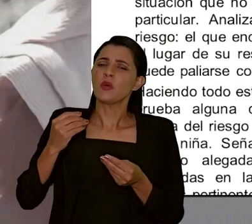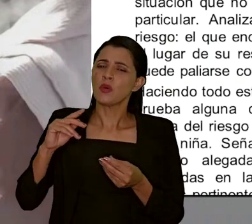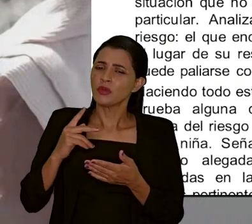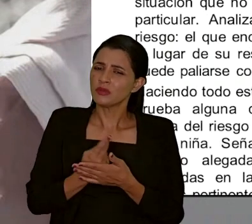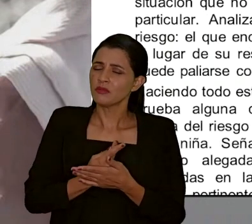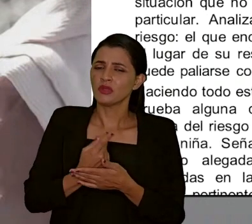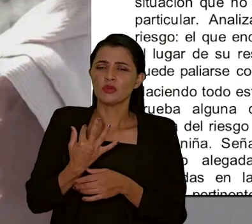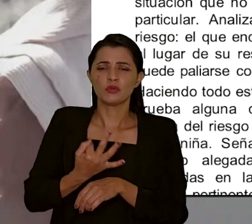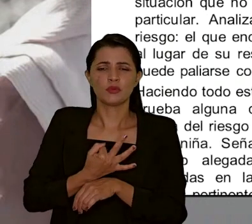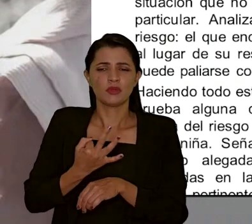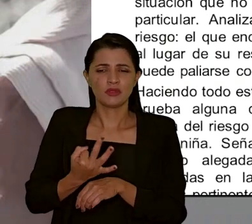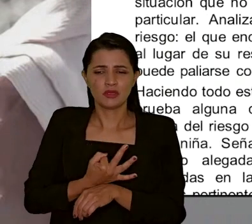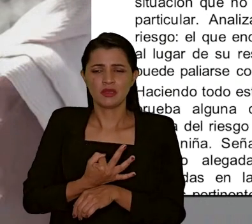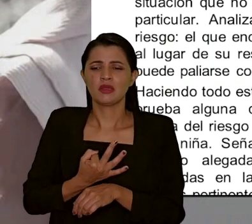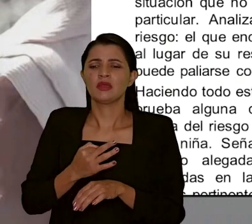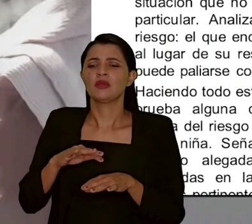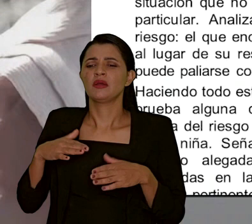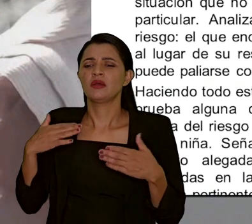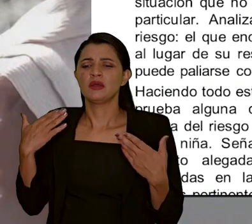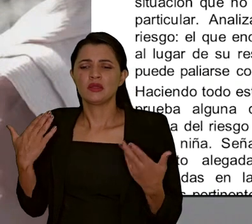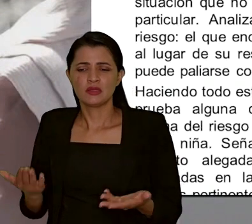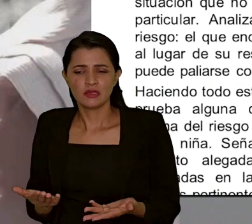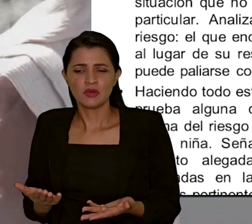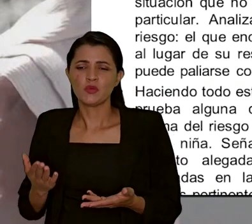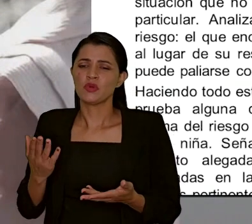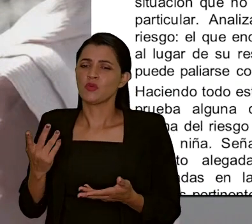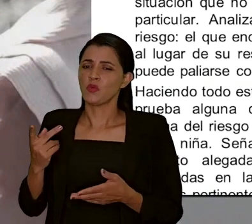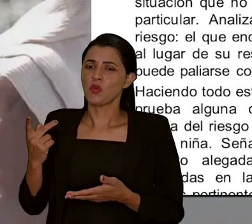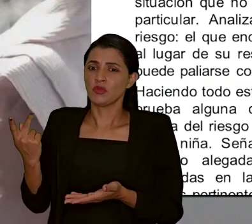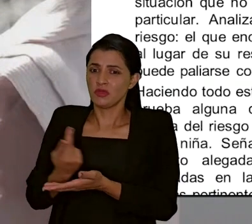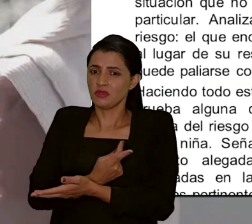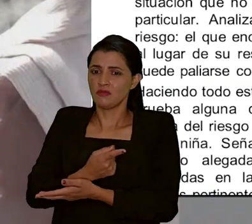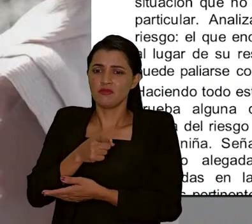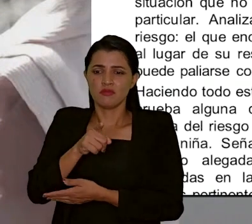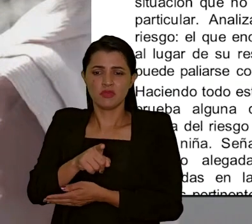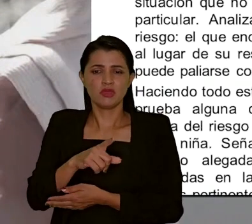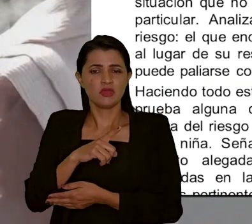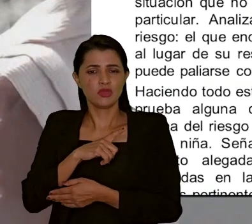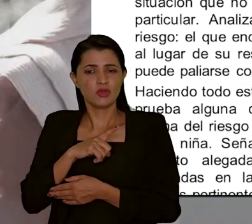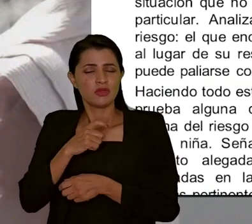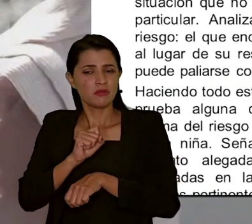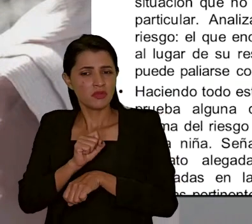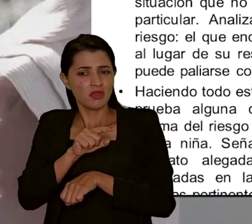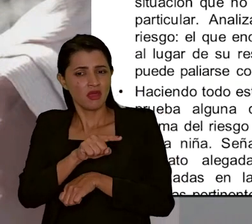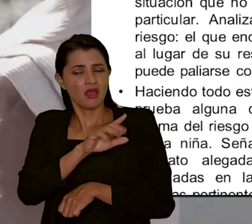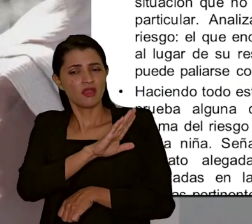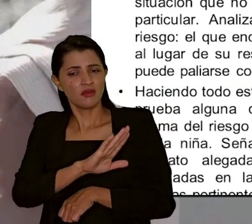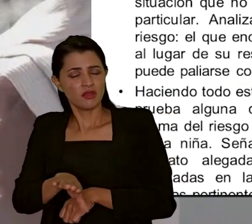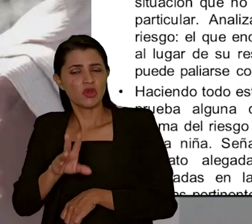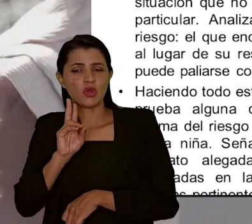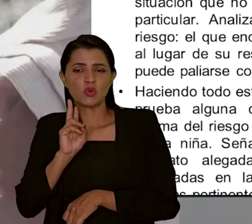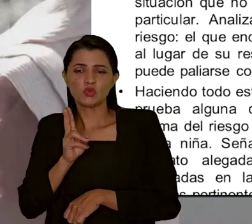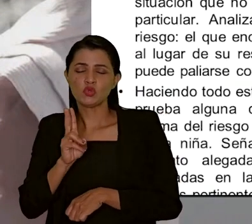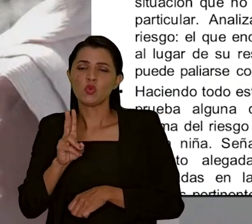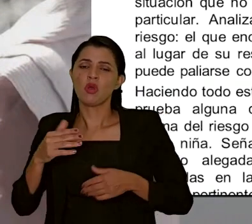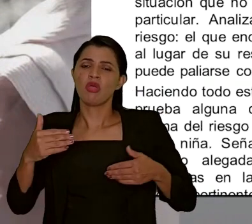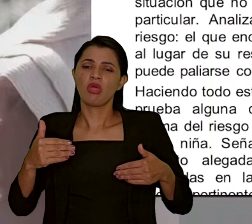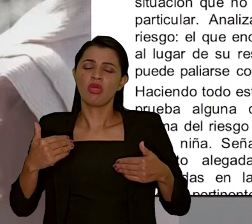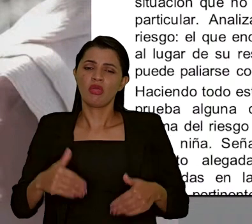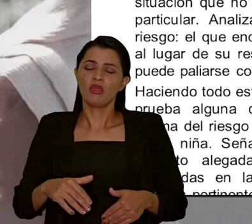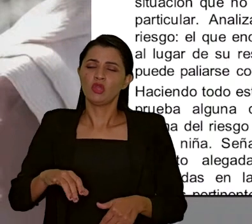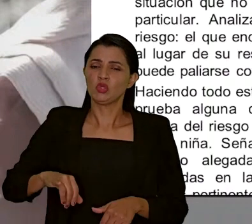decir, a una situación que no se debe esperar que un niño sufra en particular. Analiza también el